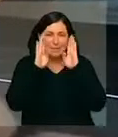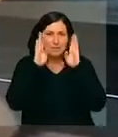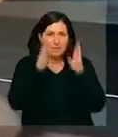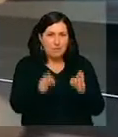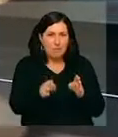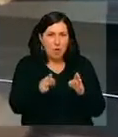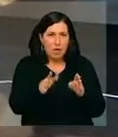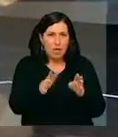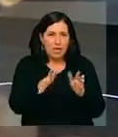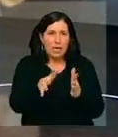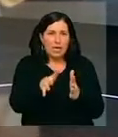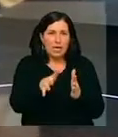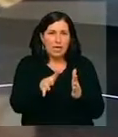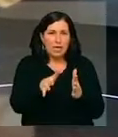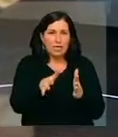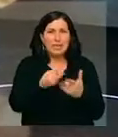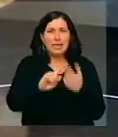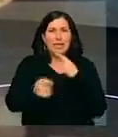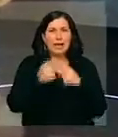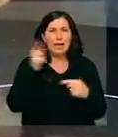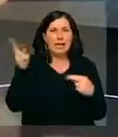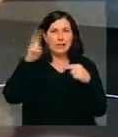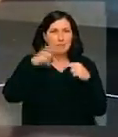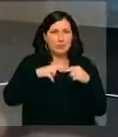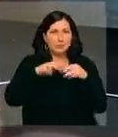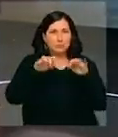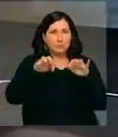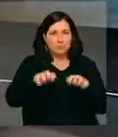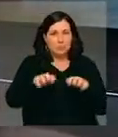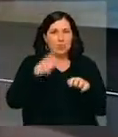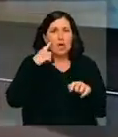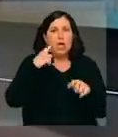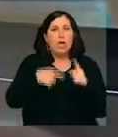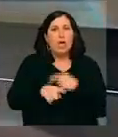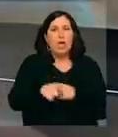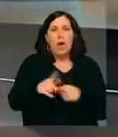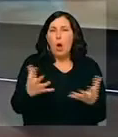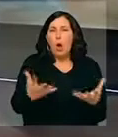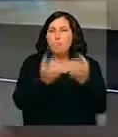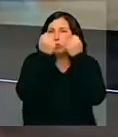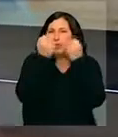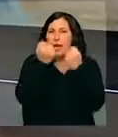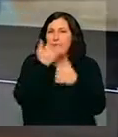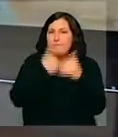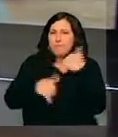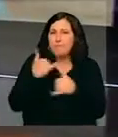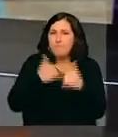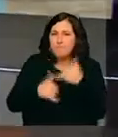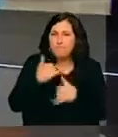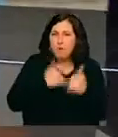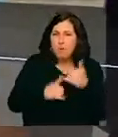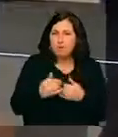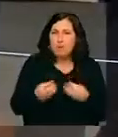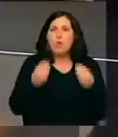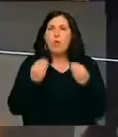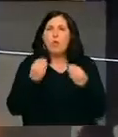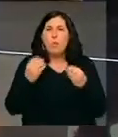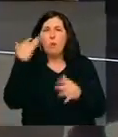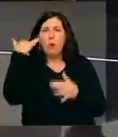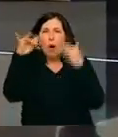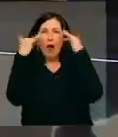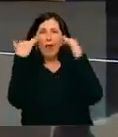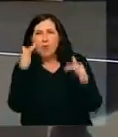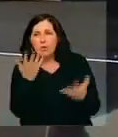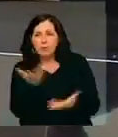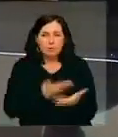en entornos digitales. El objetivo de estas investigaciones es obtener información de primera mano sobre cómo los adolescentes interactúan